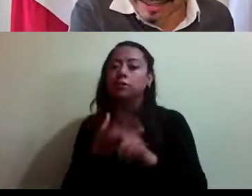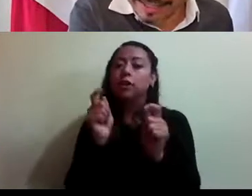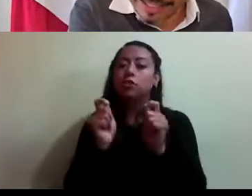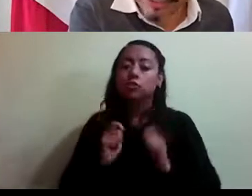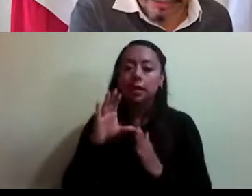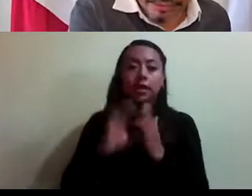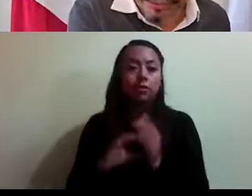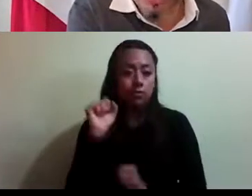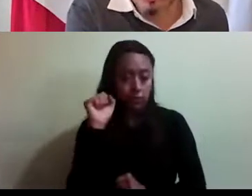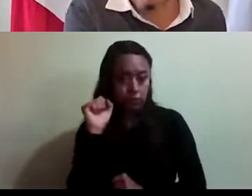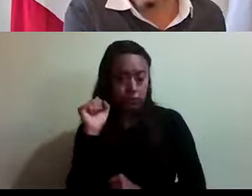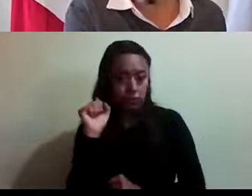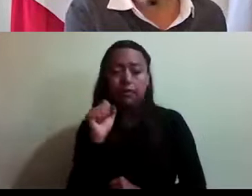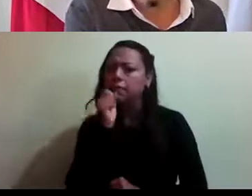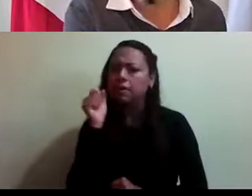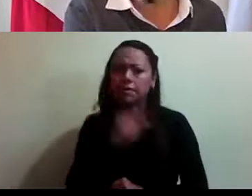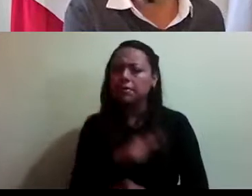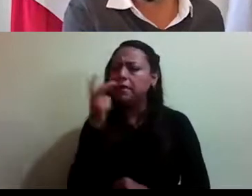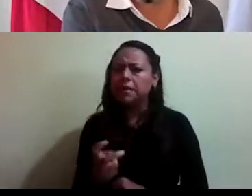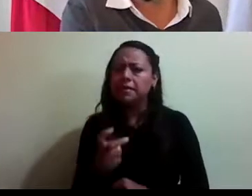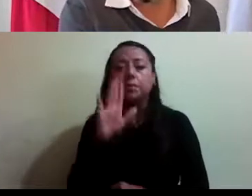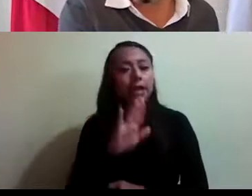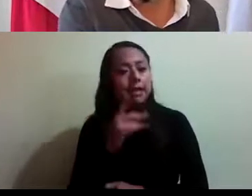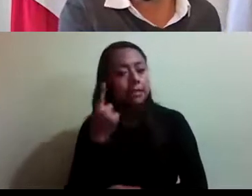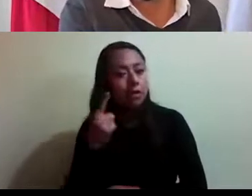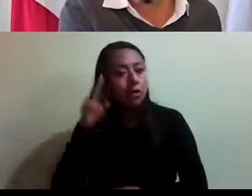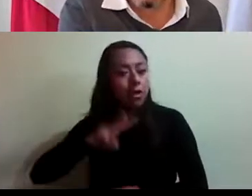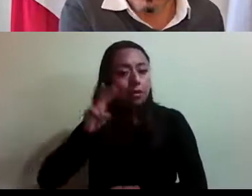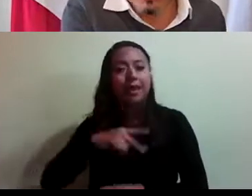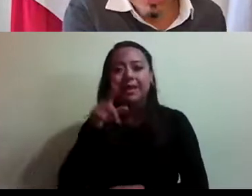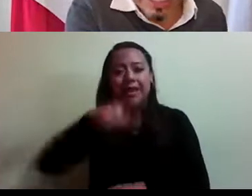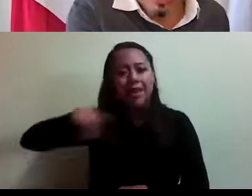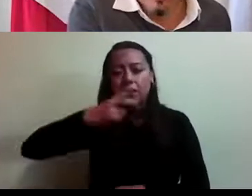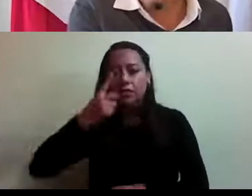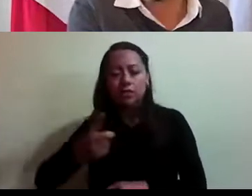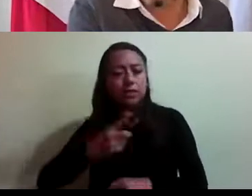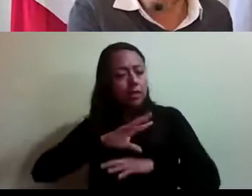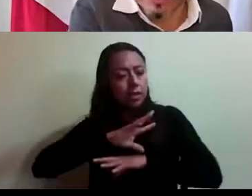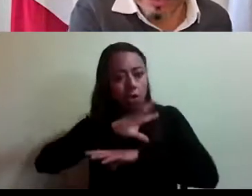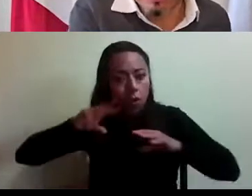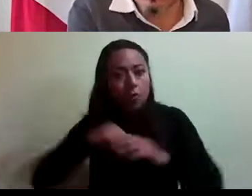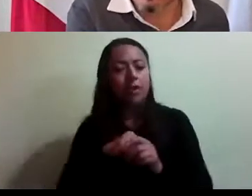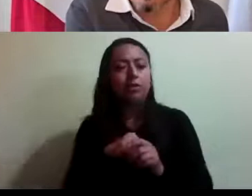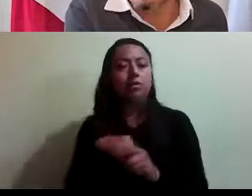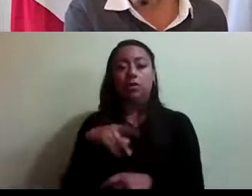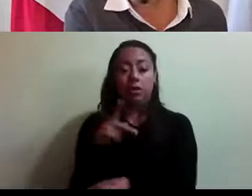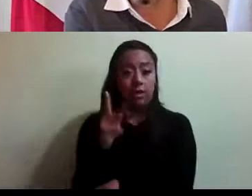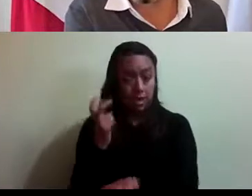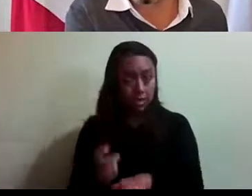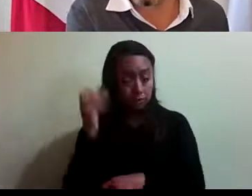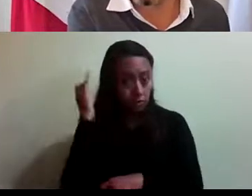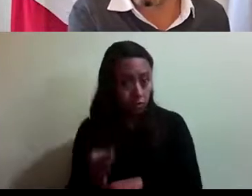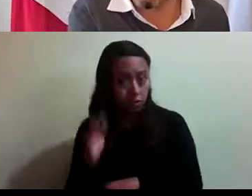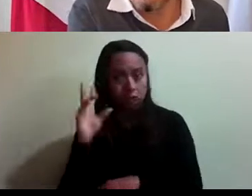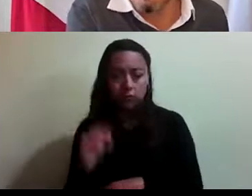también es otra de las verdades que se han querido señalar como absolutas, que no aceptan cuestionamientos, el decir que